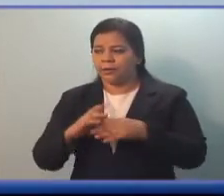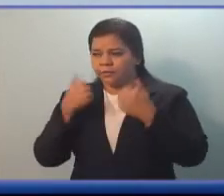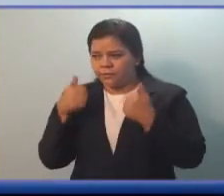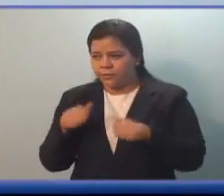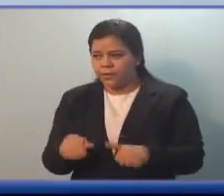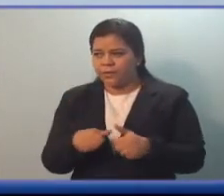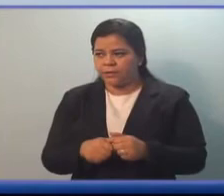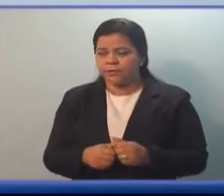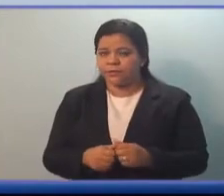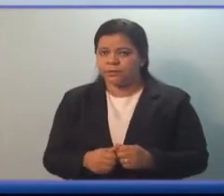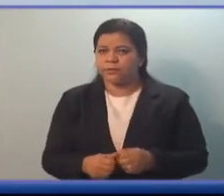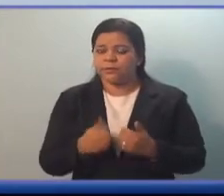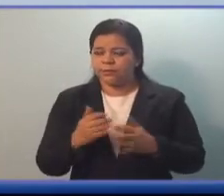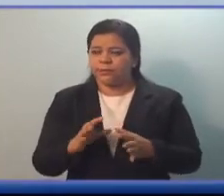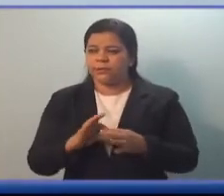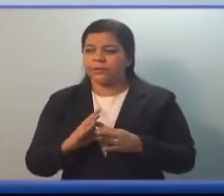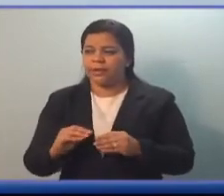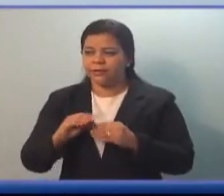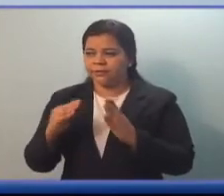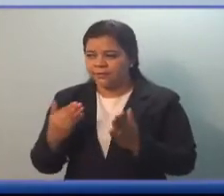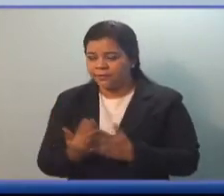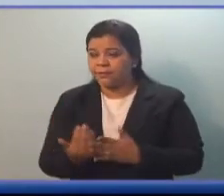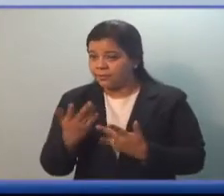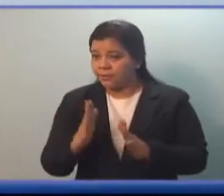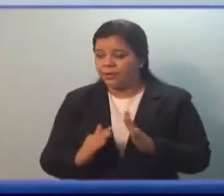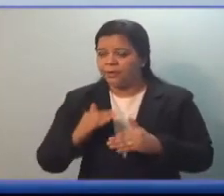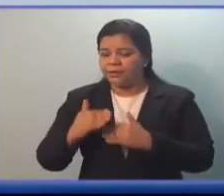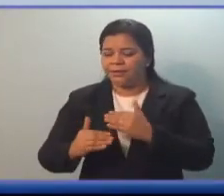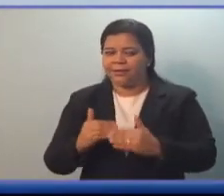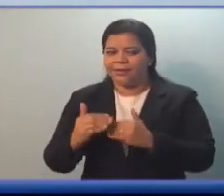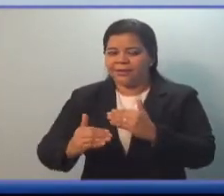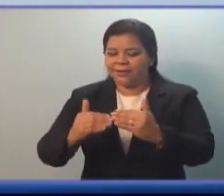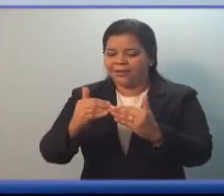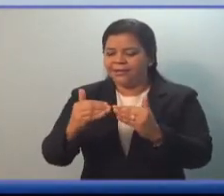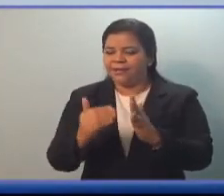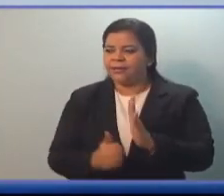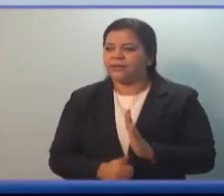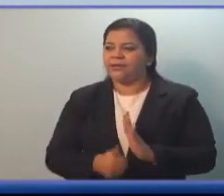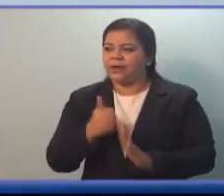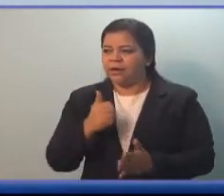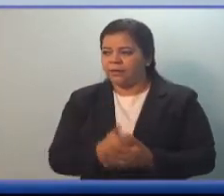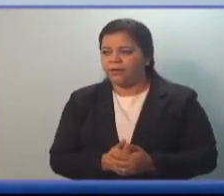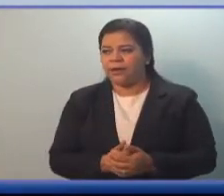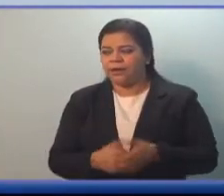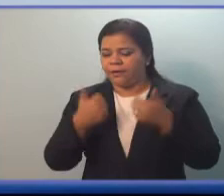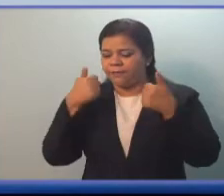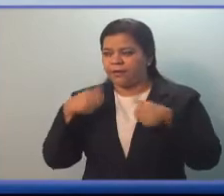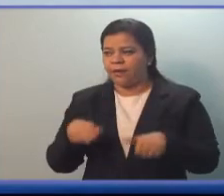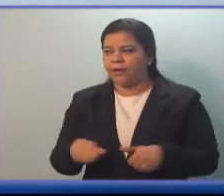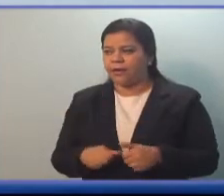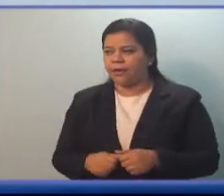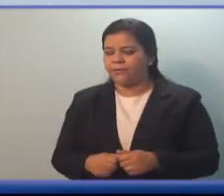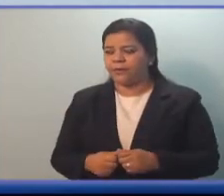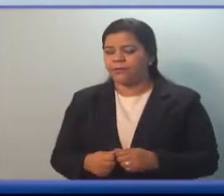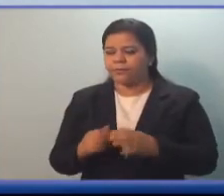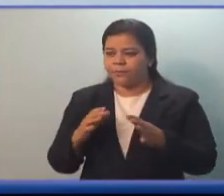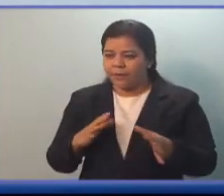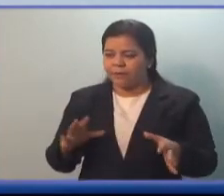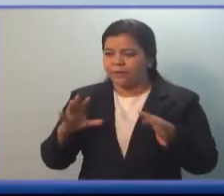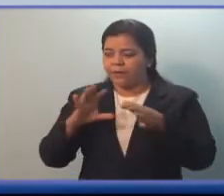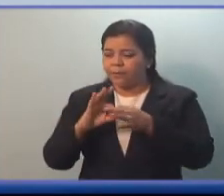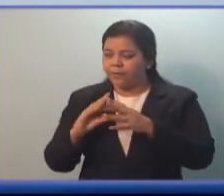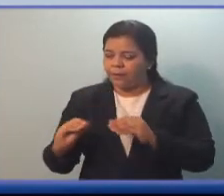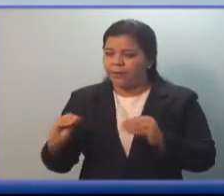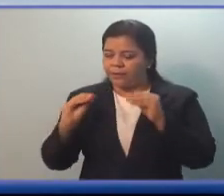No obstante, algunas dificultades que yo después las voy a también señalar. Han habido avances también en